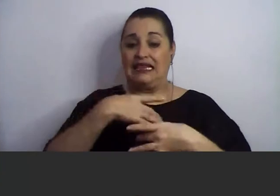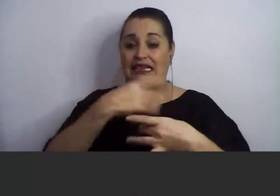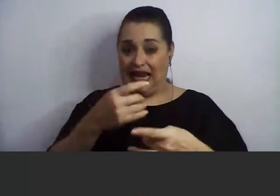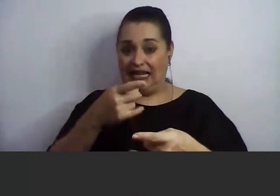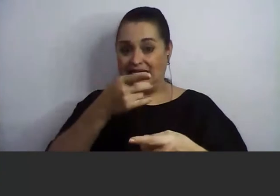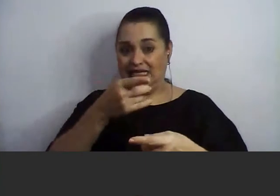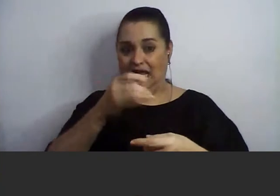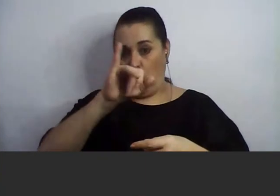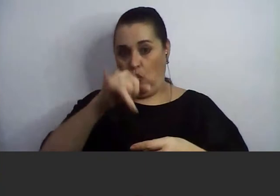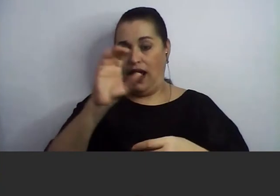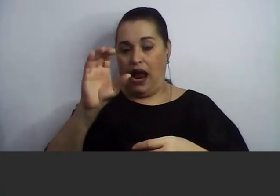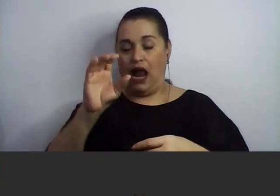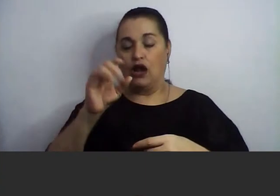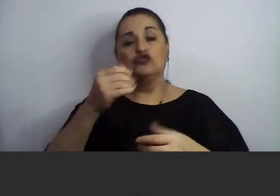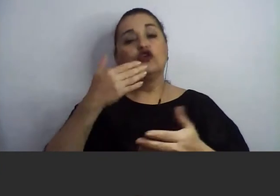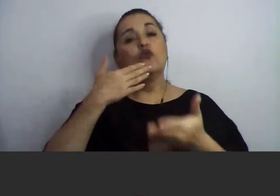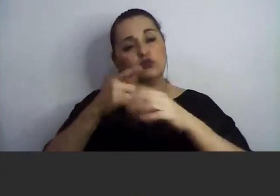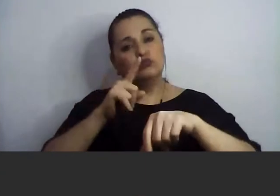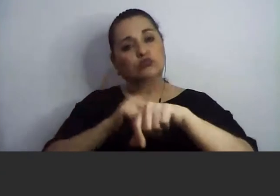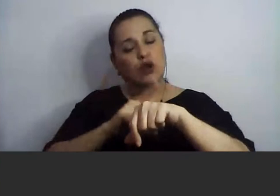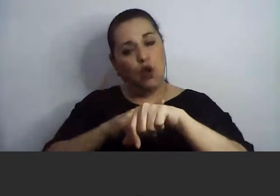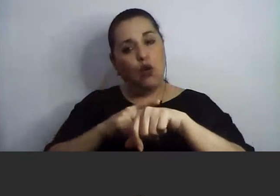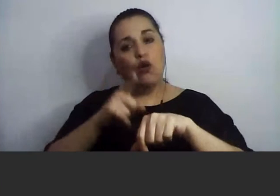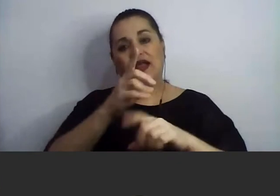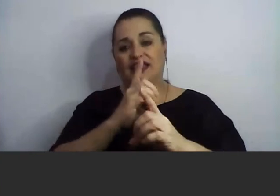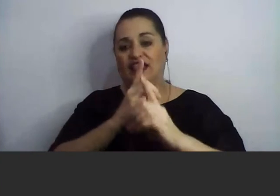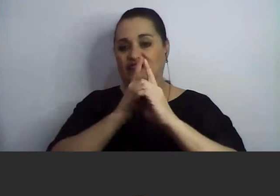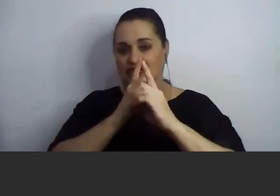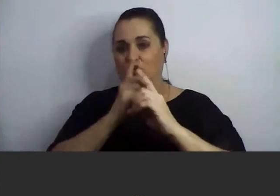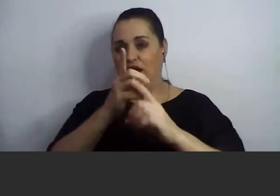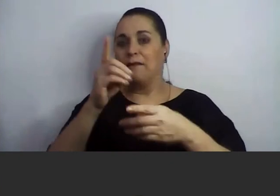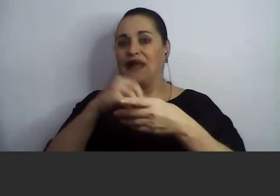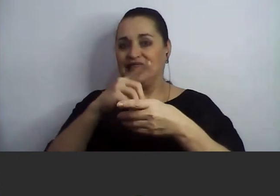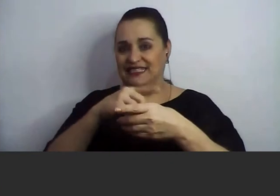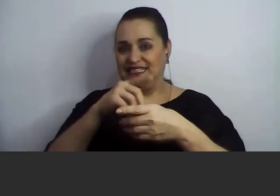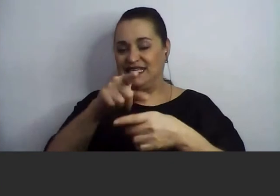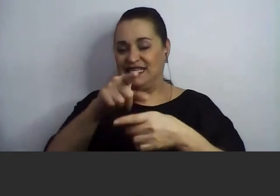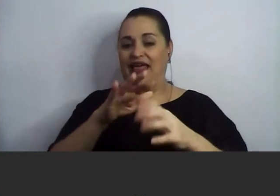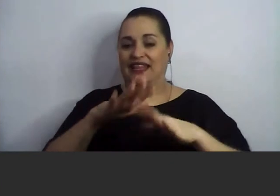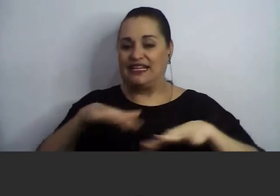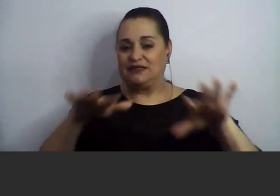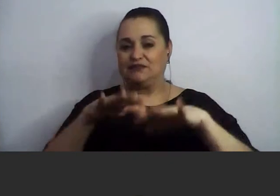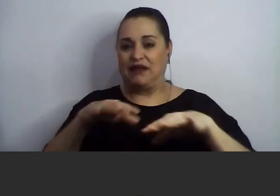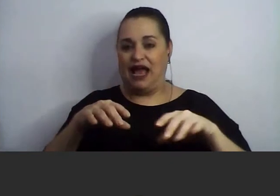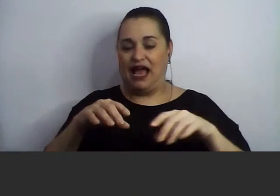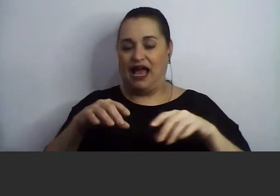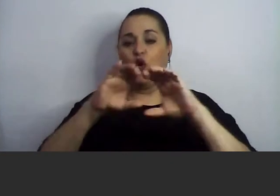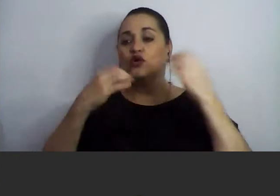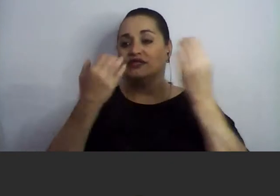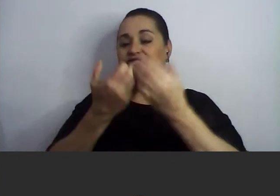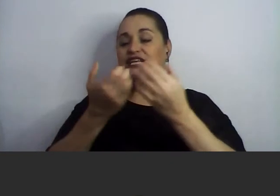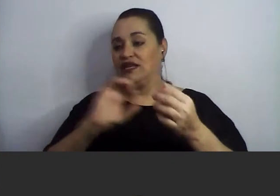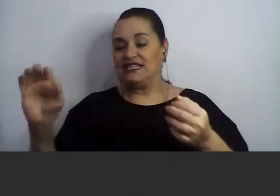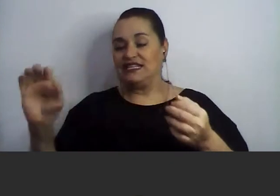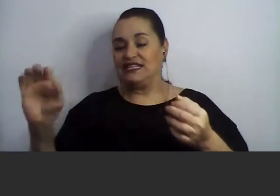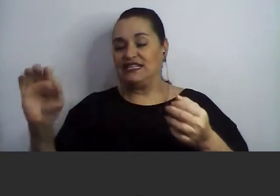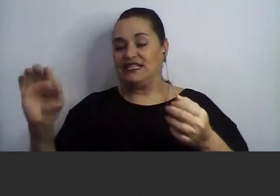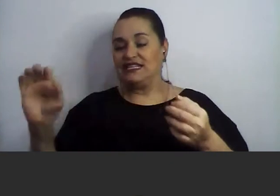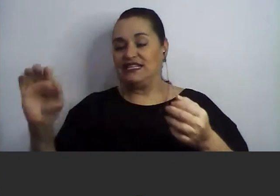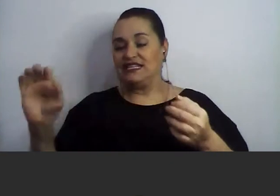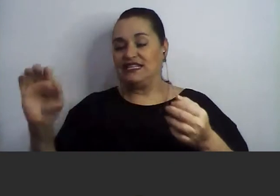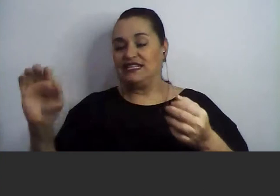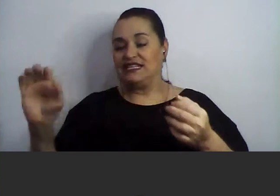Carlos bueno enhorabuena que la señora defensora junta participa del espacio justamente del Consejo de Niñez y Adolescencia el compañero de Mideplan